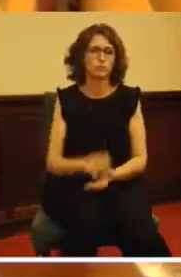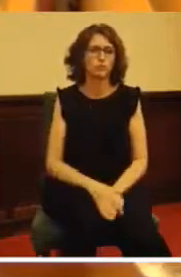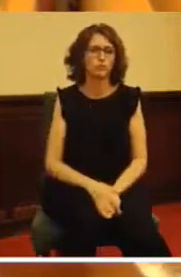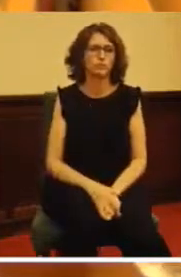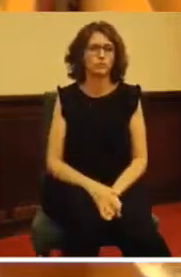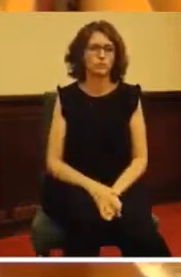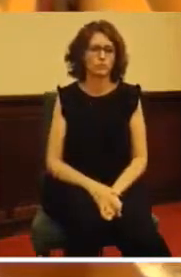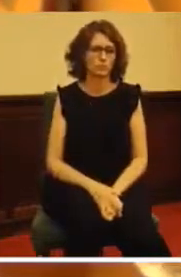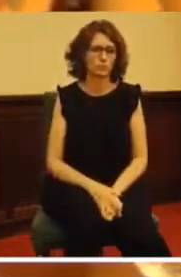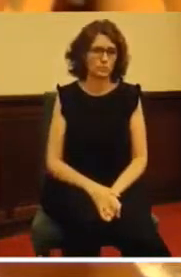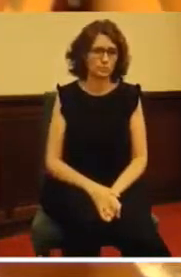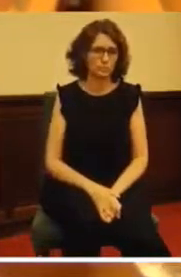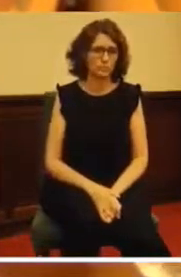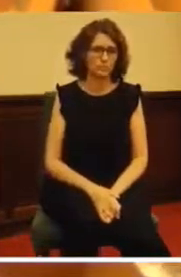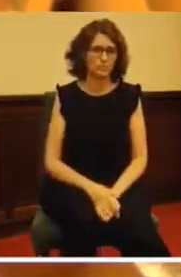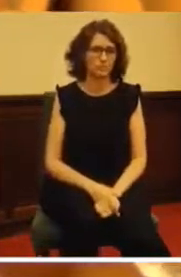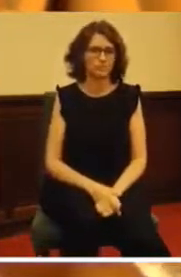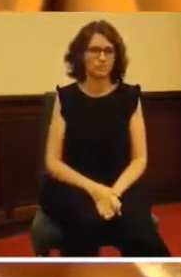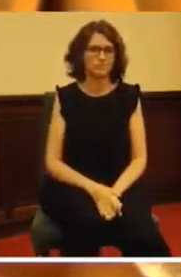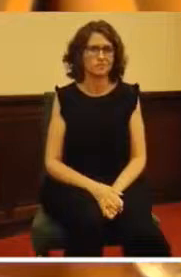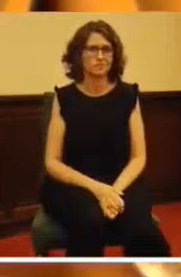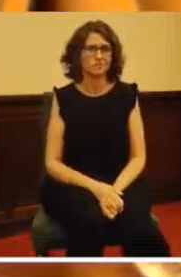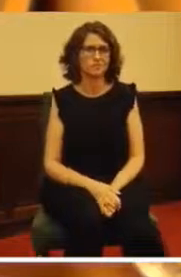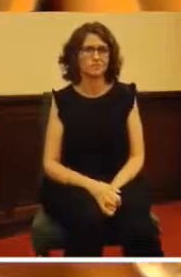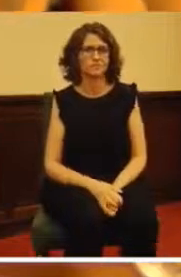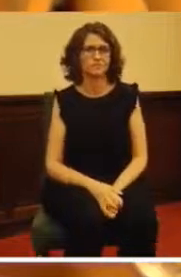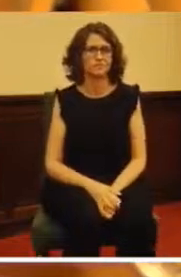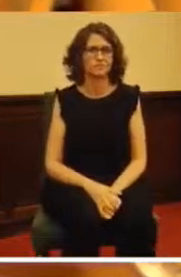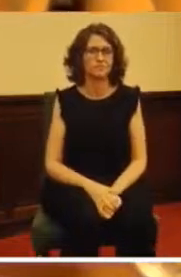Y además,